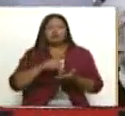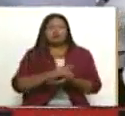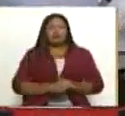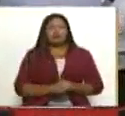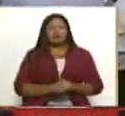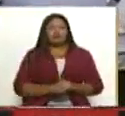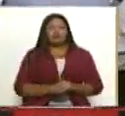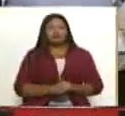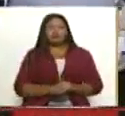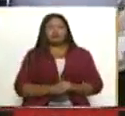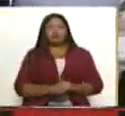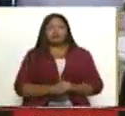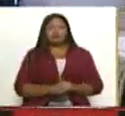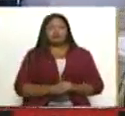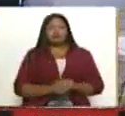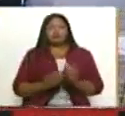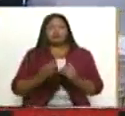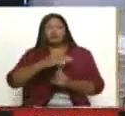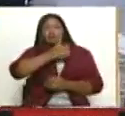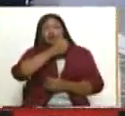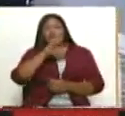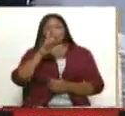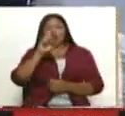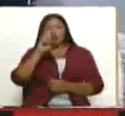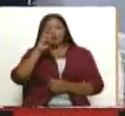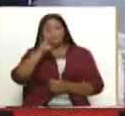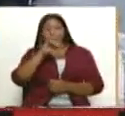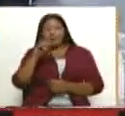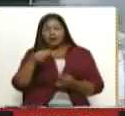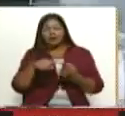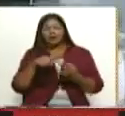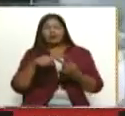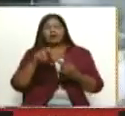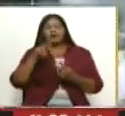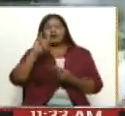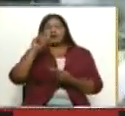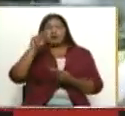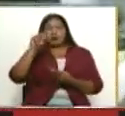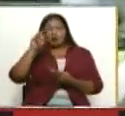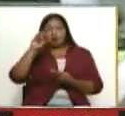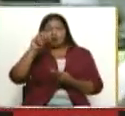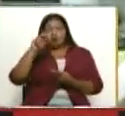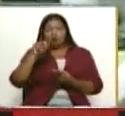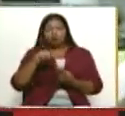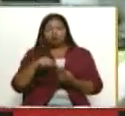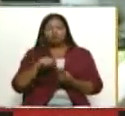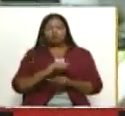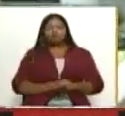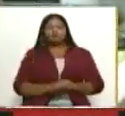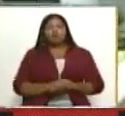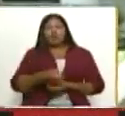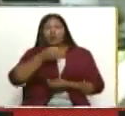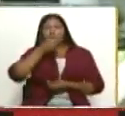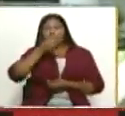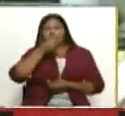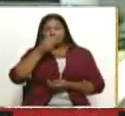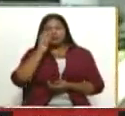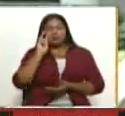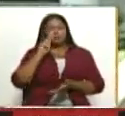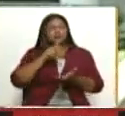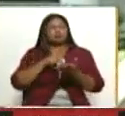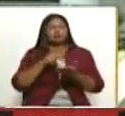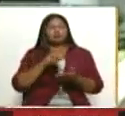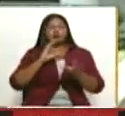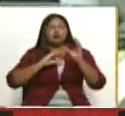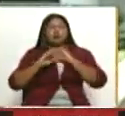el mando de los generales López y Rincón, respectivamente, a la prensa, desde luego, medios de